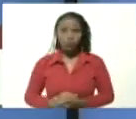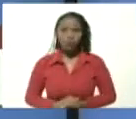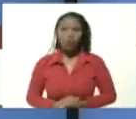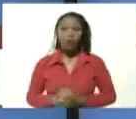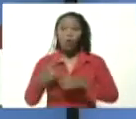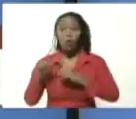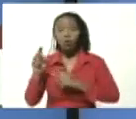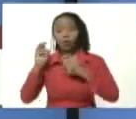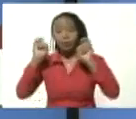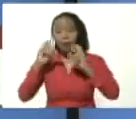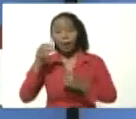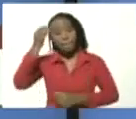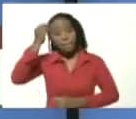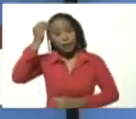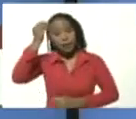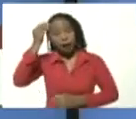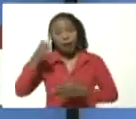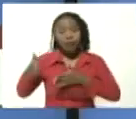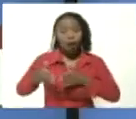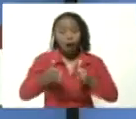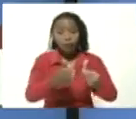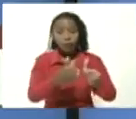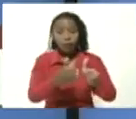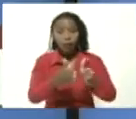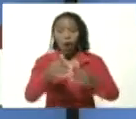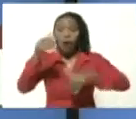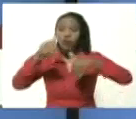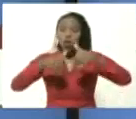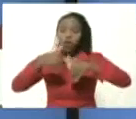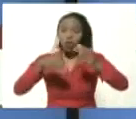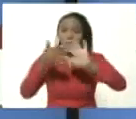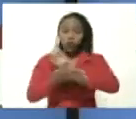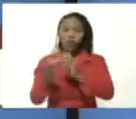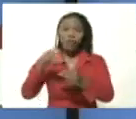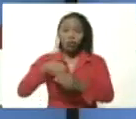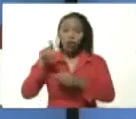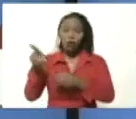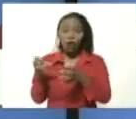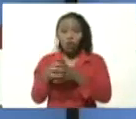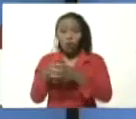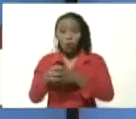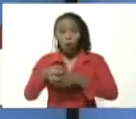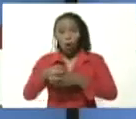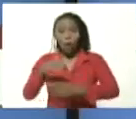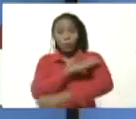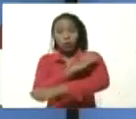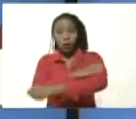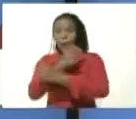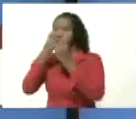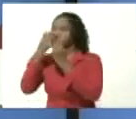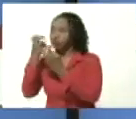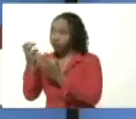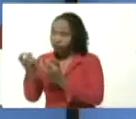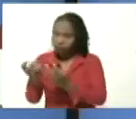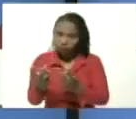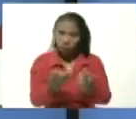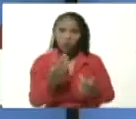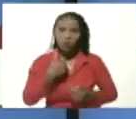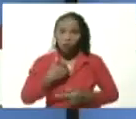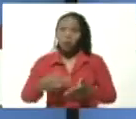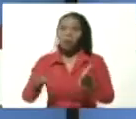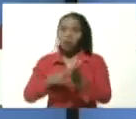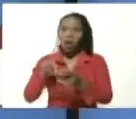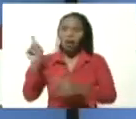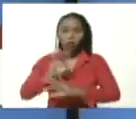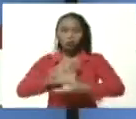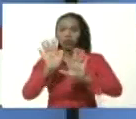creer que el camino es el voto dentro de estos sectores opositores, repito, bienvenidos. Ellos lo demostraron ya,